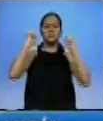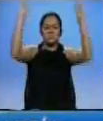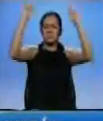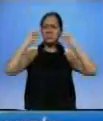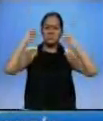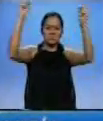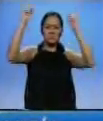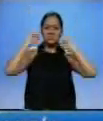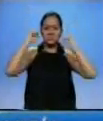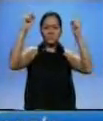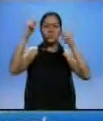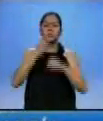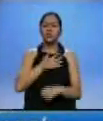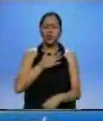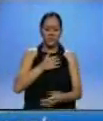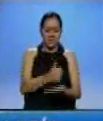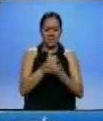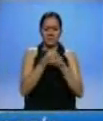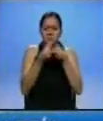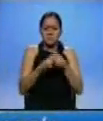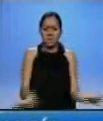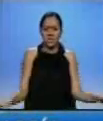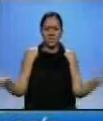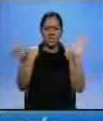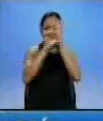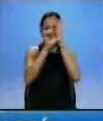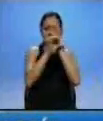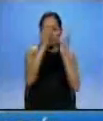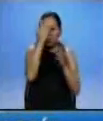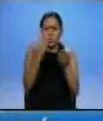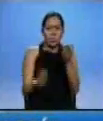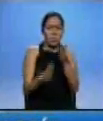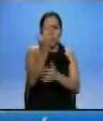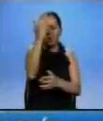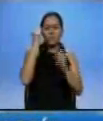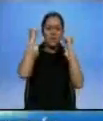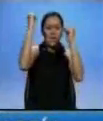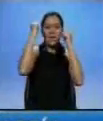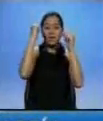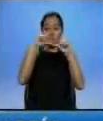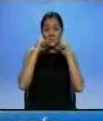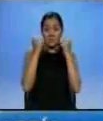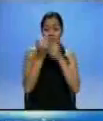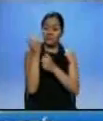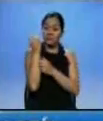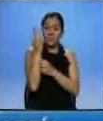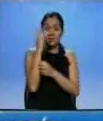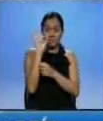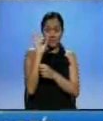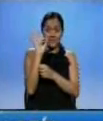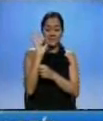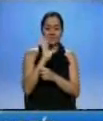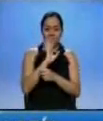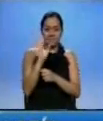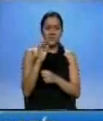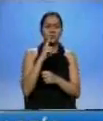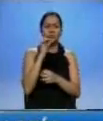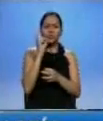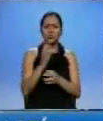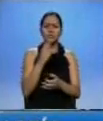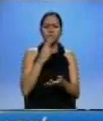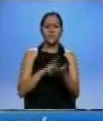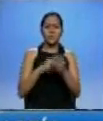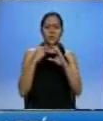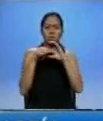reclamaban por supuestos beneficios perdidos con el cuerpo legal aprobado por la Asamblea, justo de los que hablaban los correos.